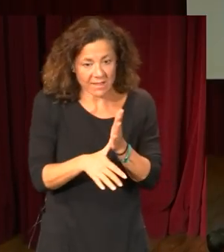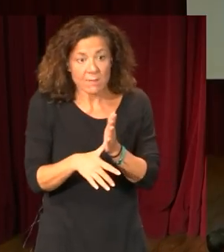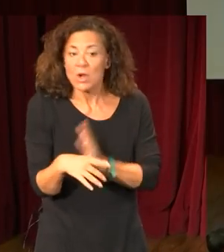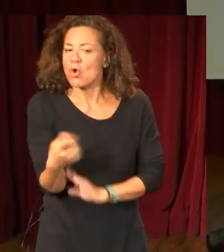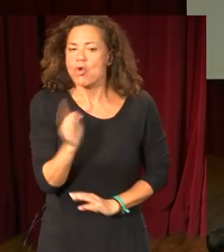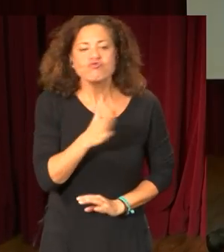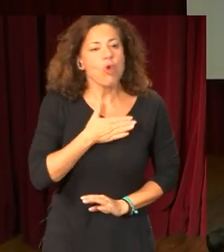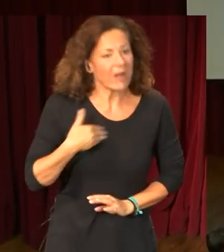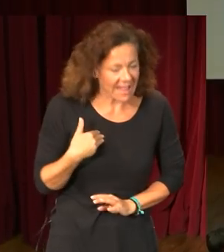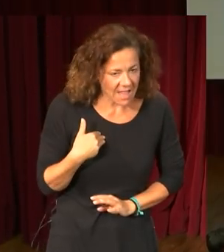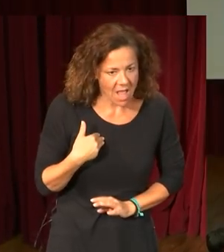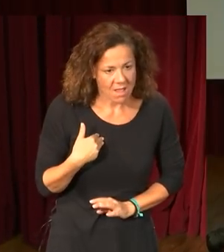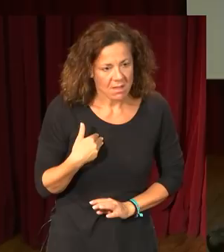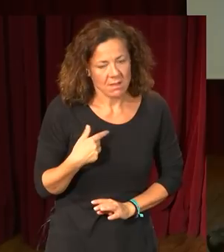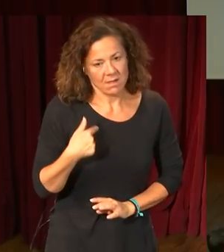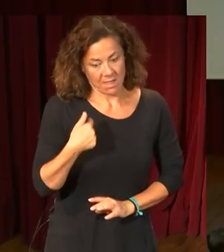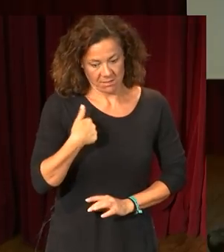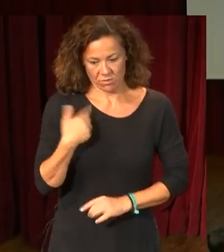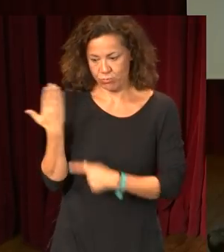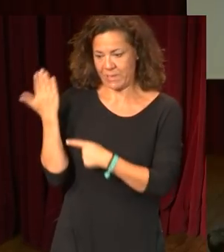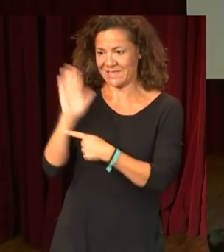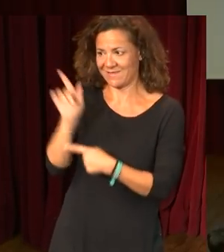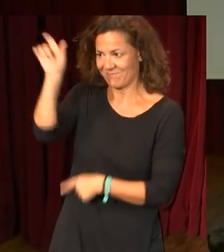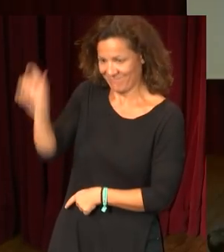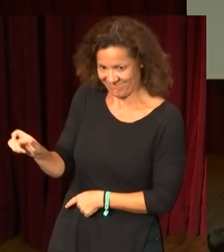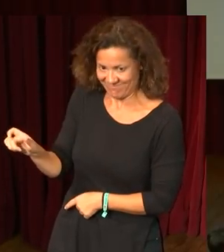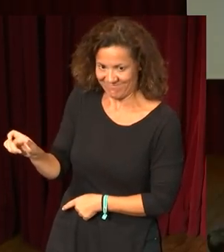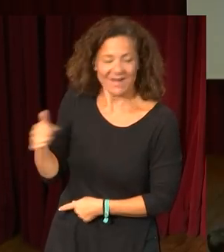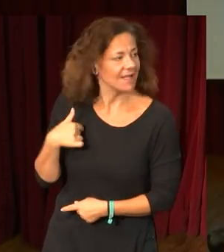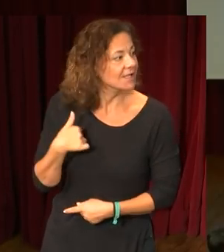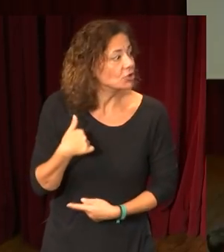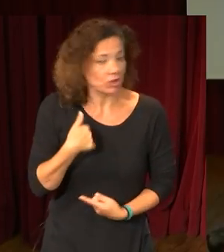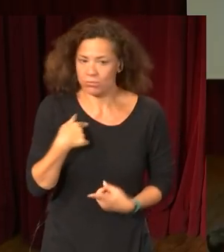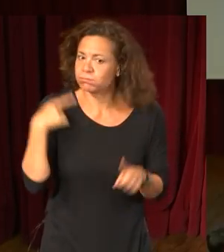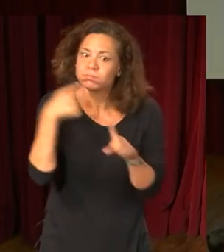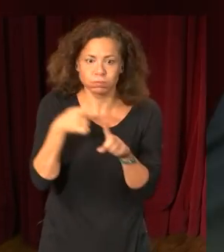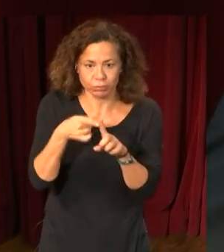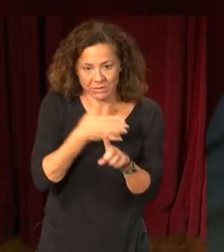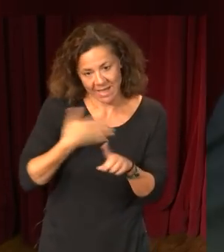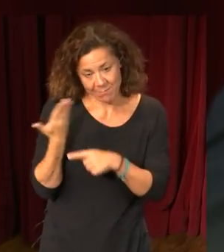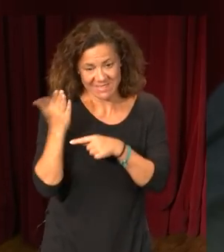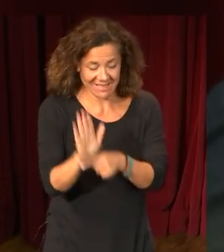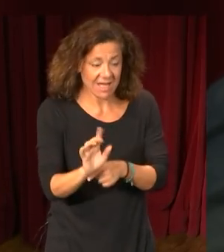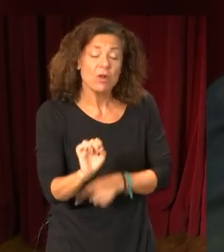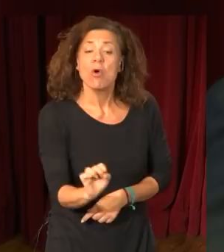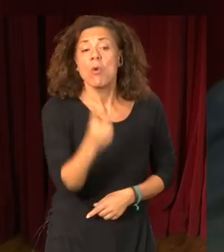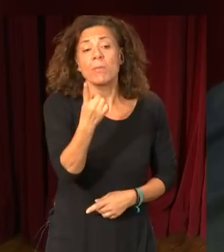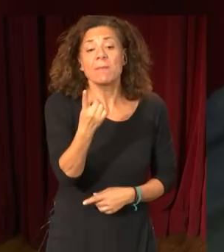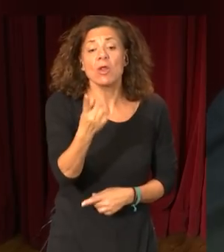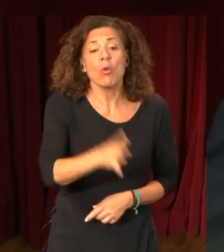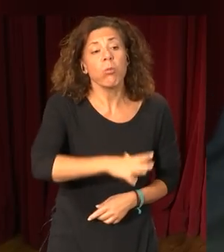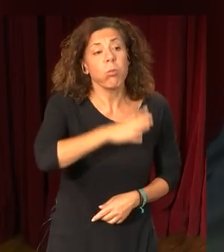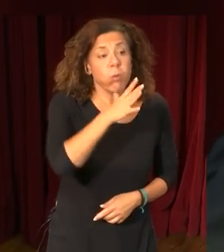concepto era no presentarles al conferenciante al conferenciante de hoy y hacerlo en primer lugar para